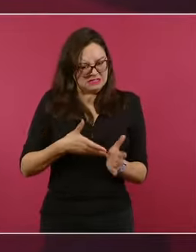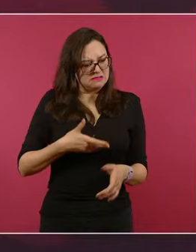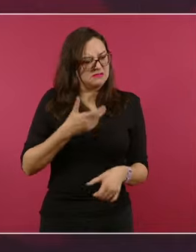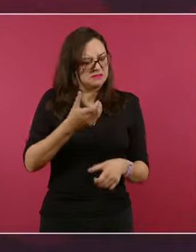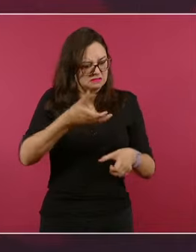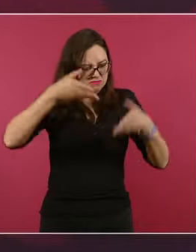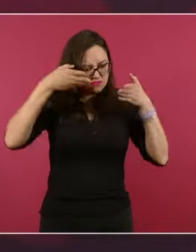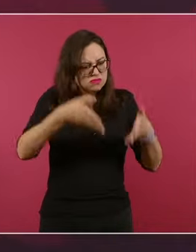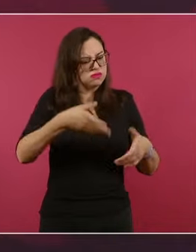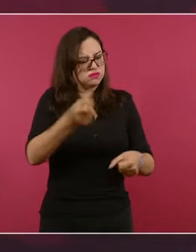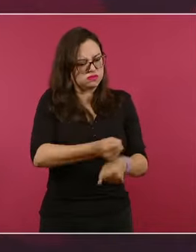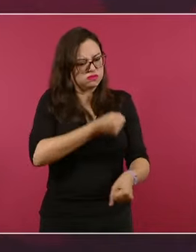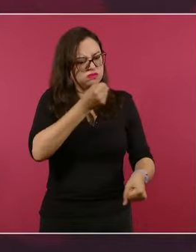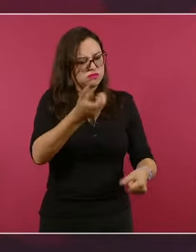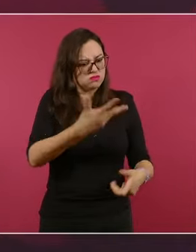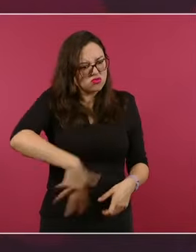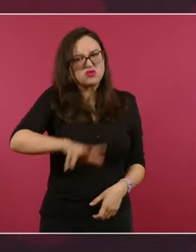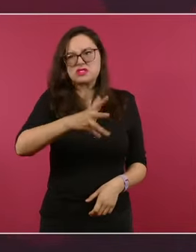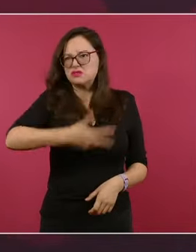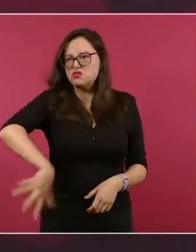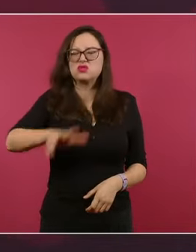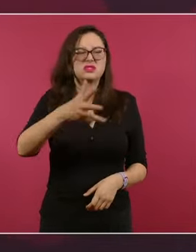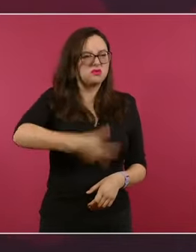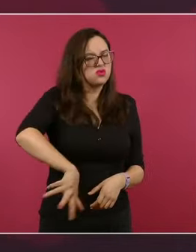aplicado en eso.